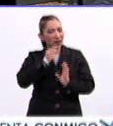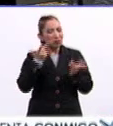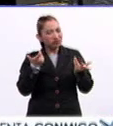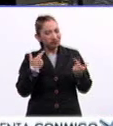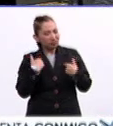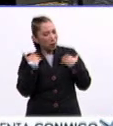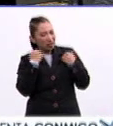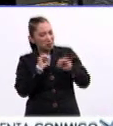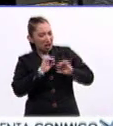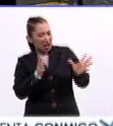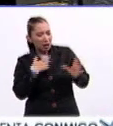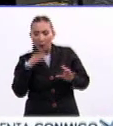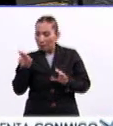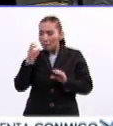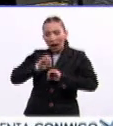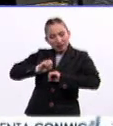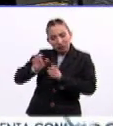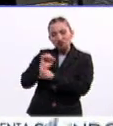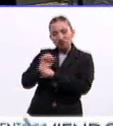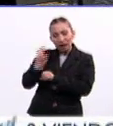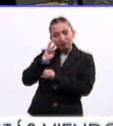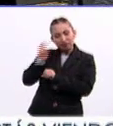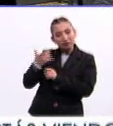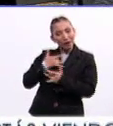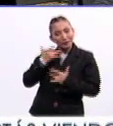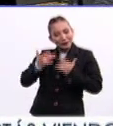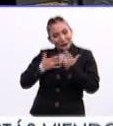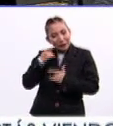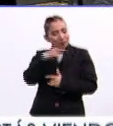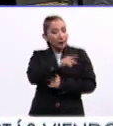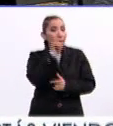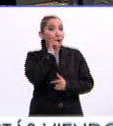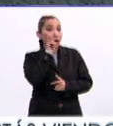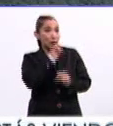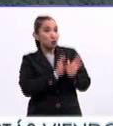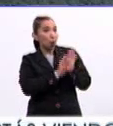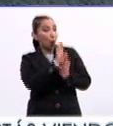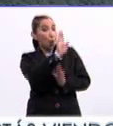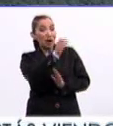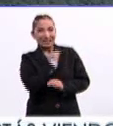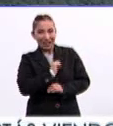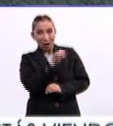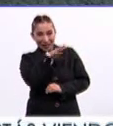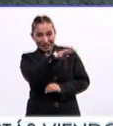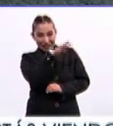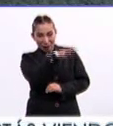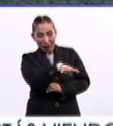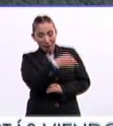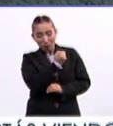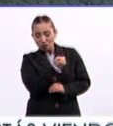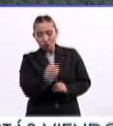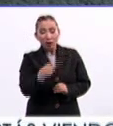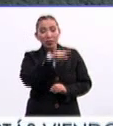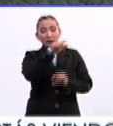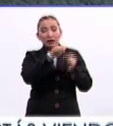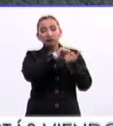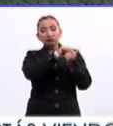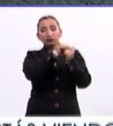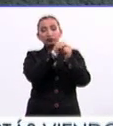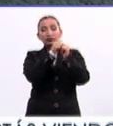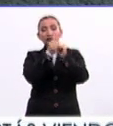Juana, te digo, atraviesa muchas fases. O sea, de ser una superestrella durante el siglo XIX fue cuando